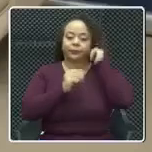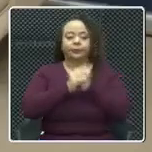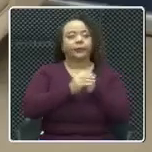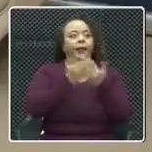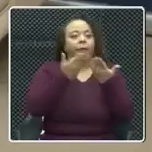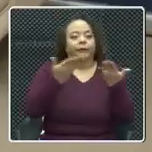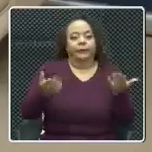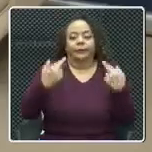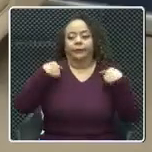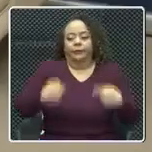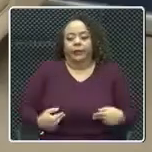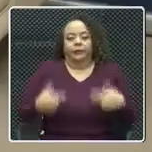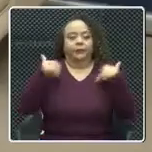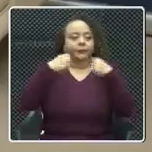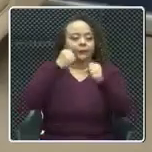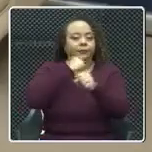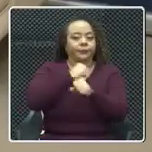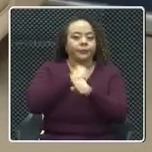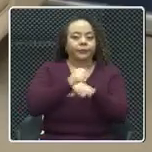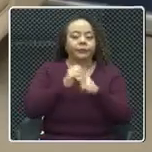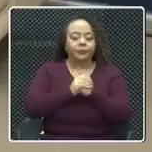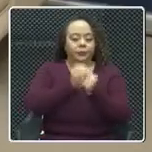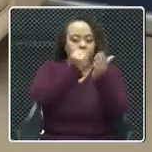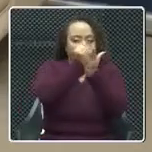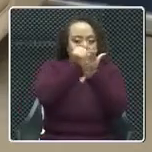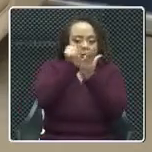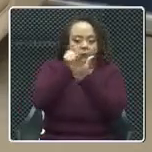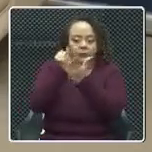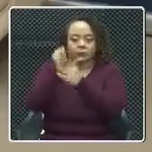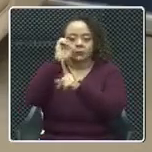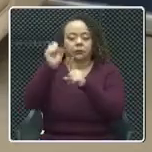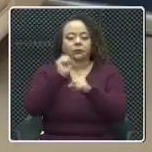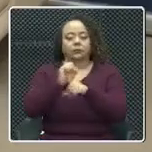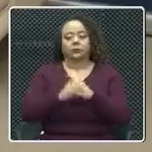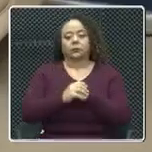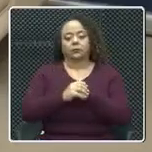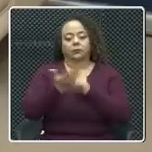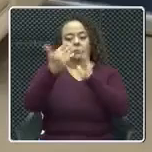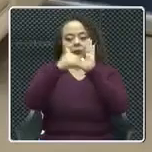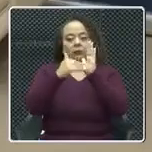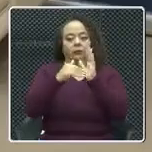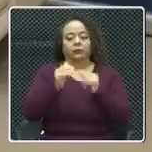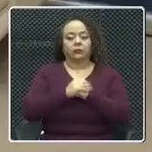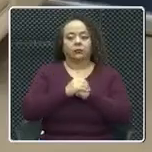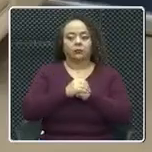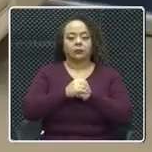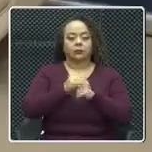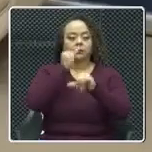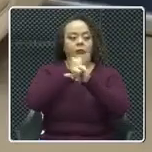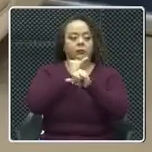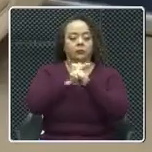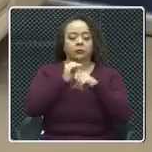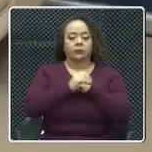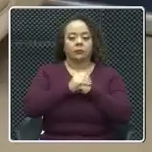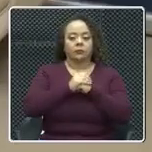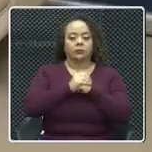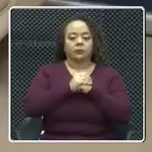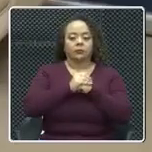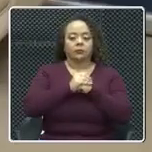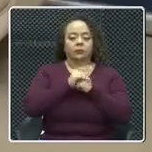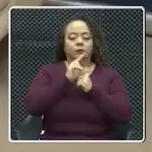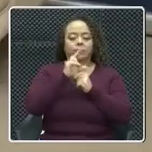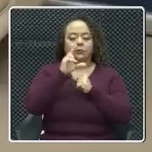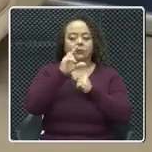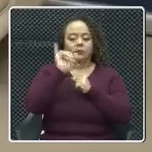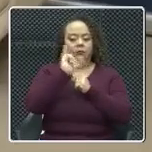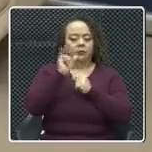recursos humanos, de salud ocupacional, que investigue la situación. Okay. Reitero, el instituto no es que no va a querer recibir